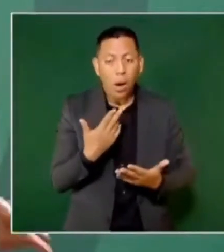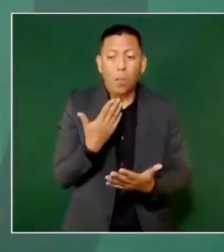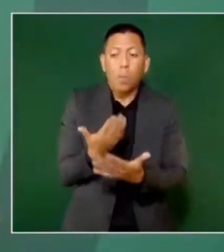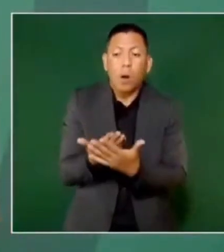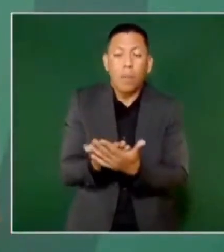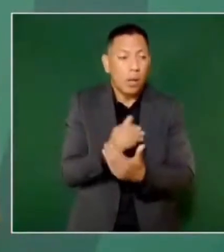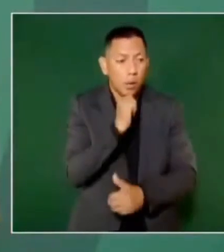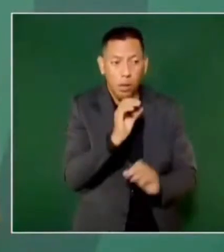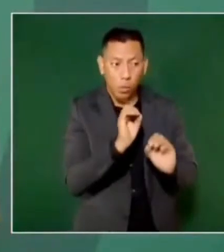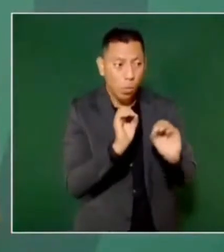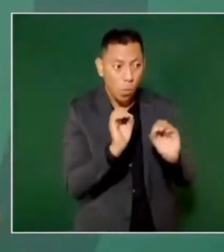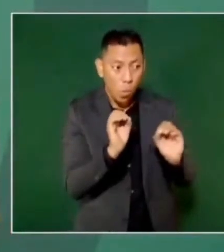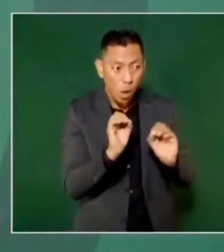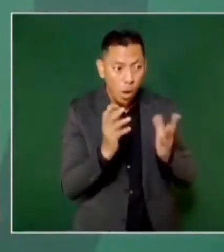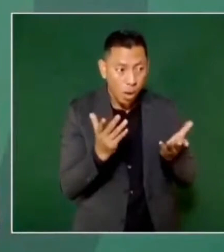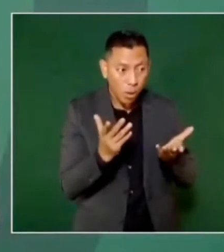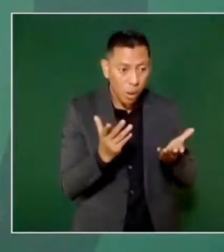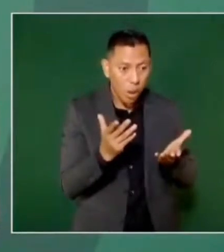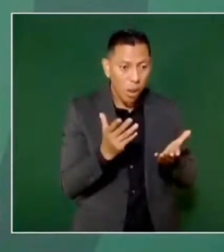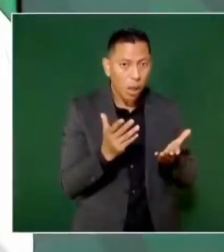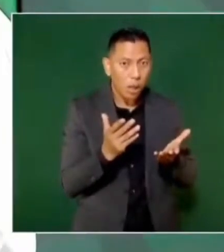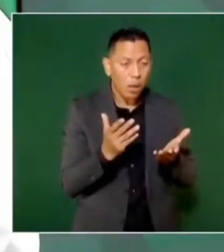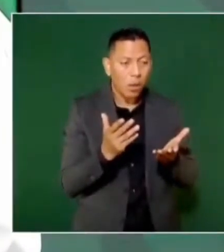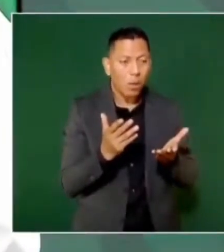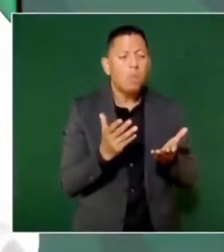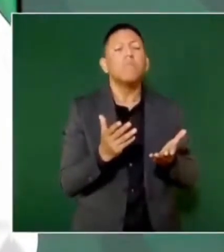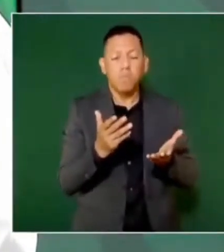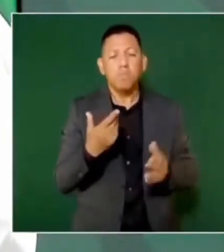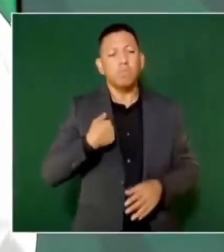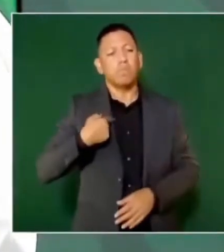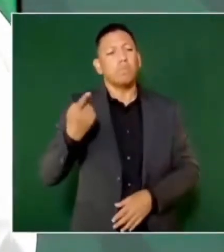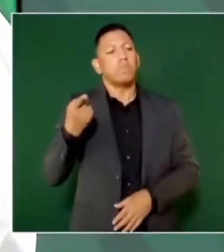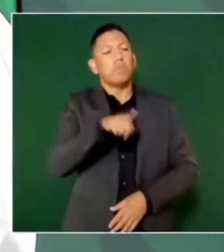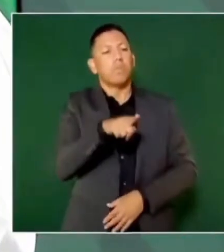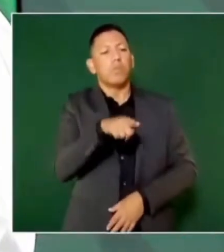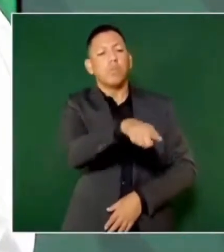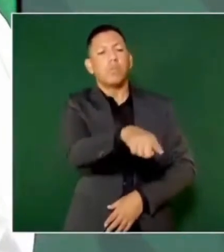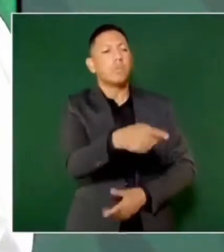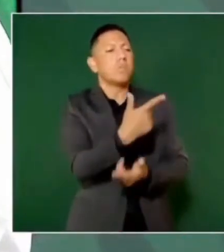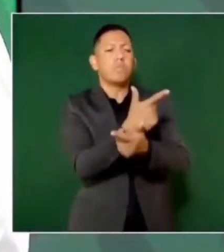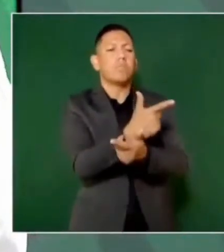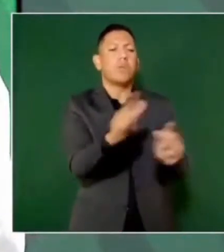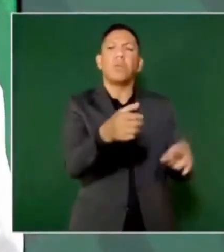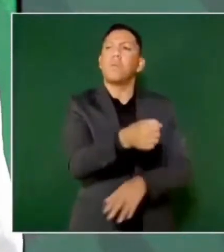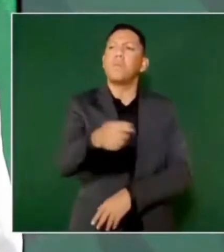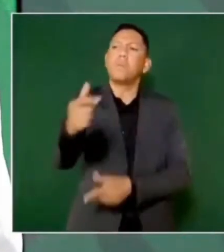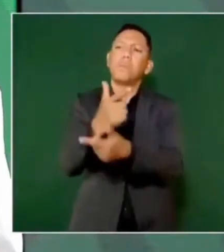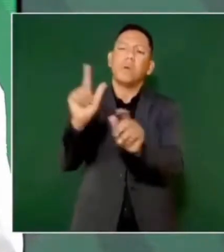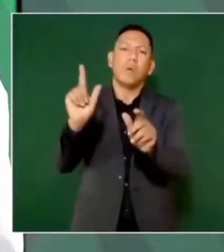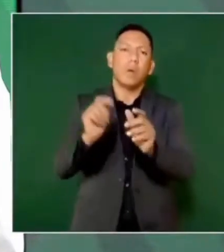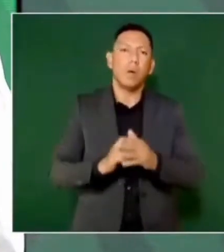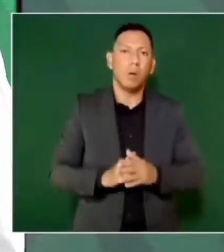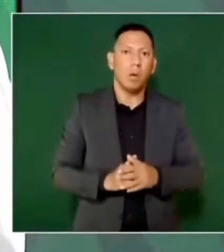que fueron o no torturados, quedan en libertad. Y los dejó en libertad.